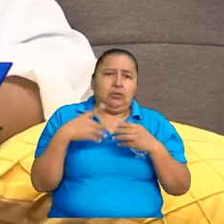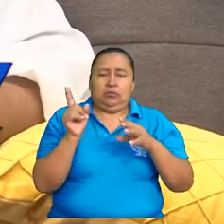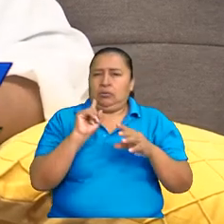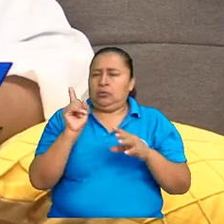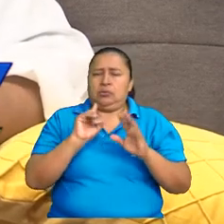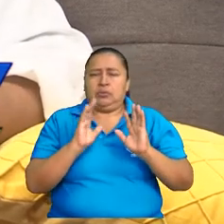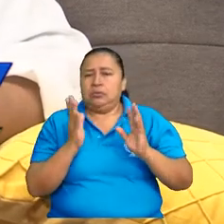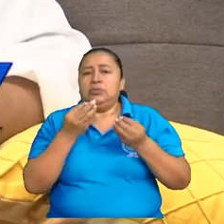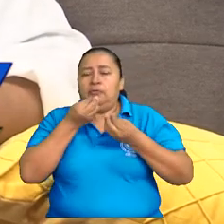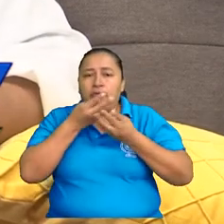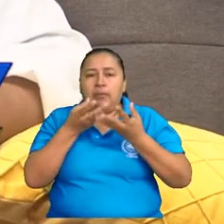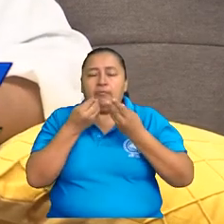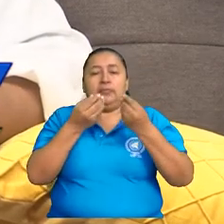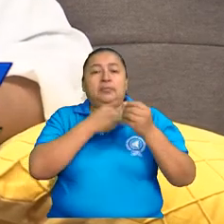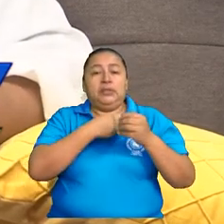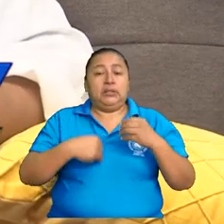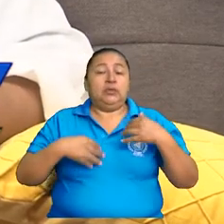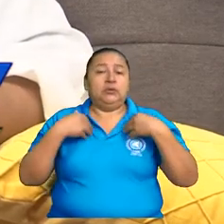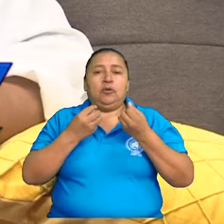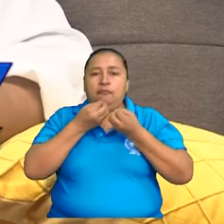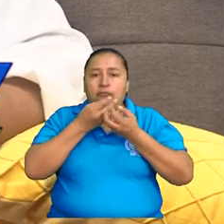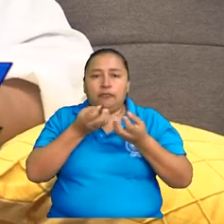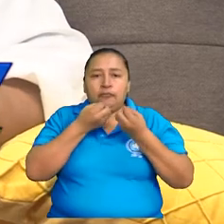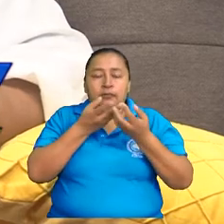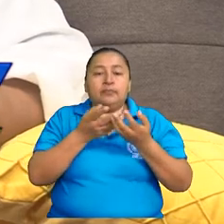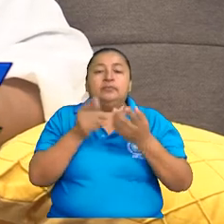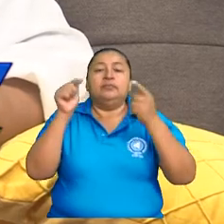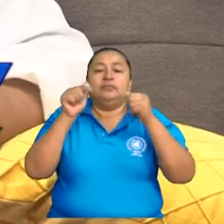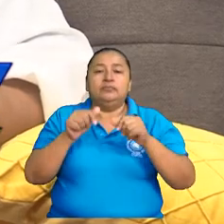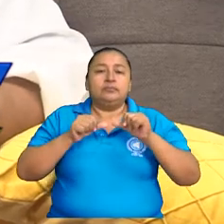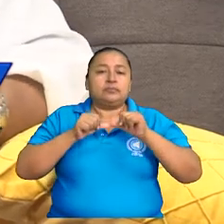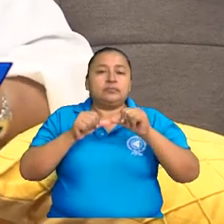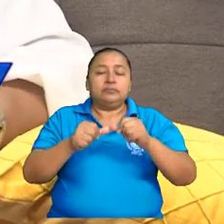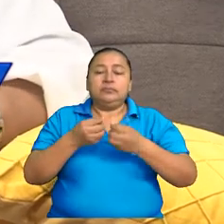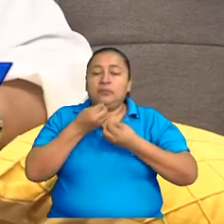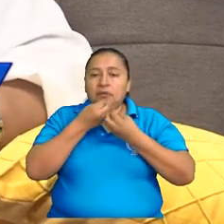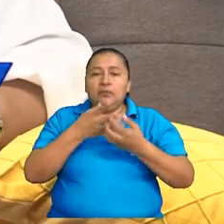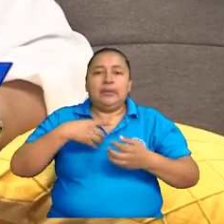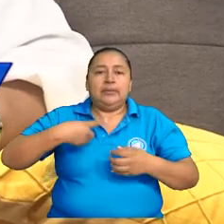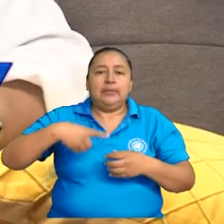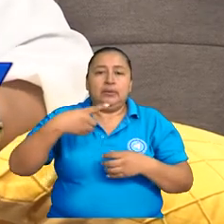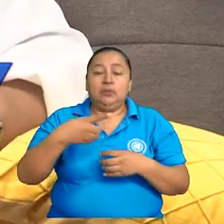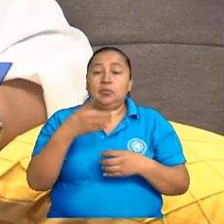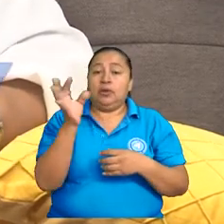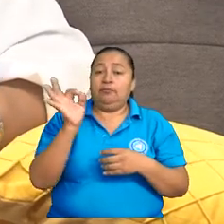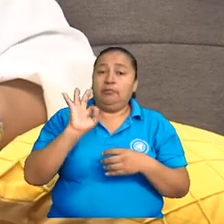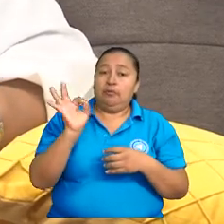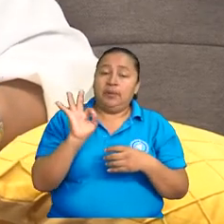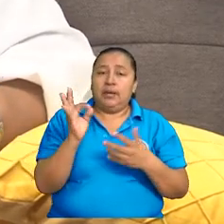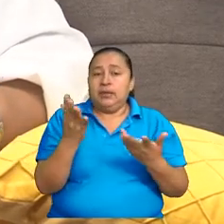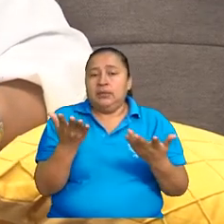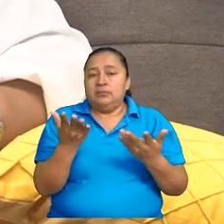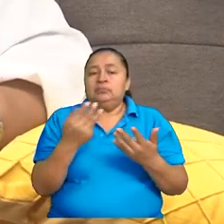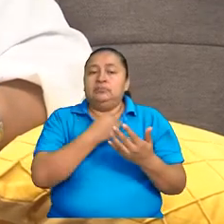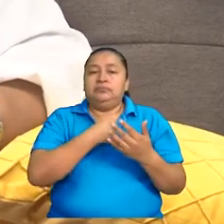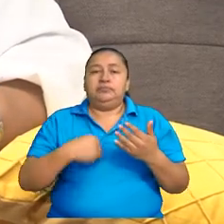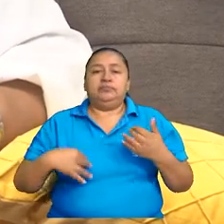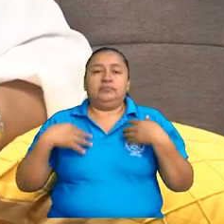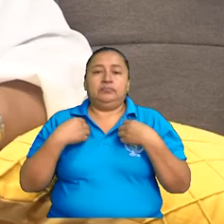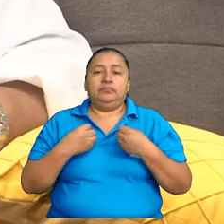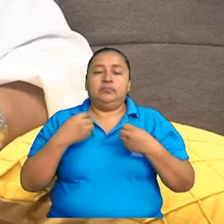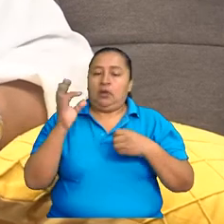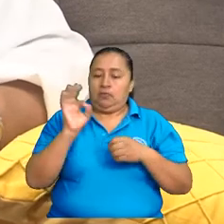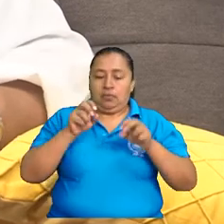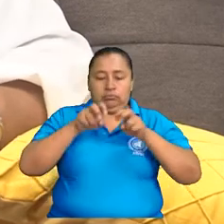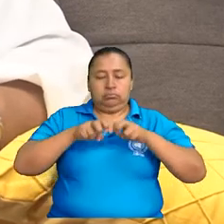está realizando. Entonces yo creo que eso de mantener la información diaria a través de una forma del Ministerio de Salud